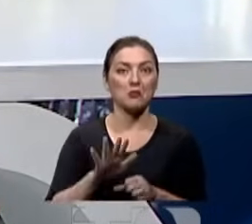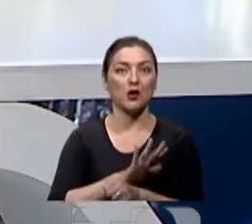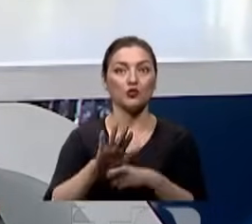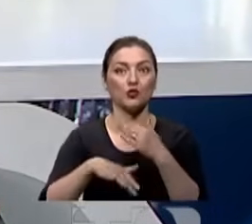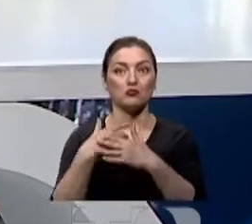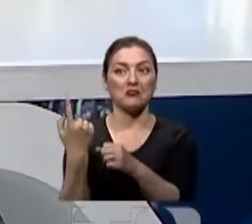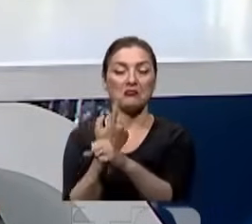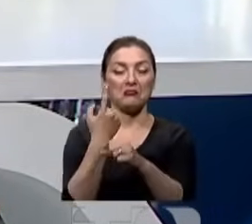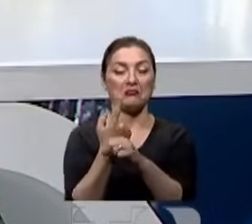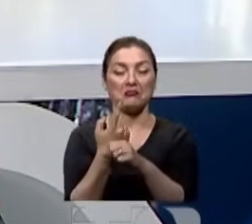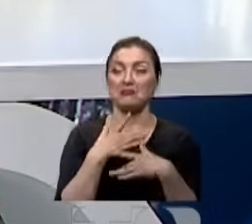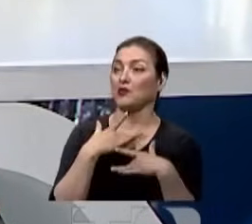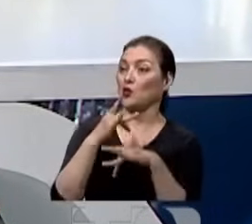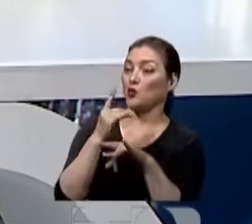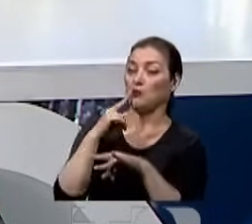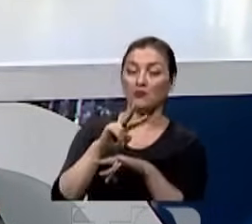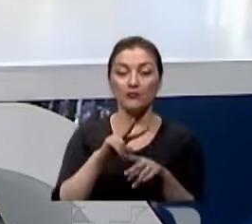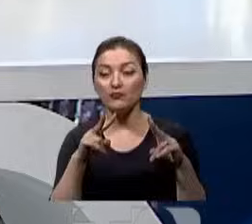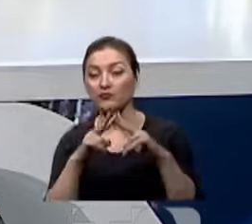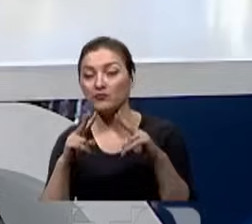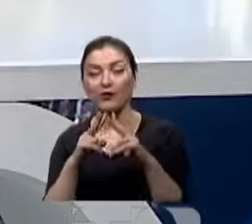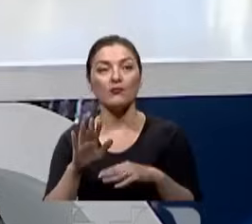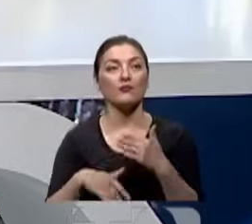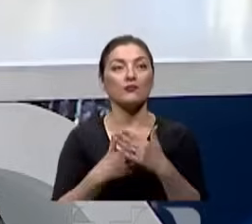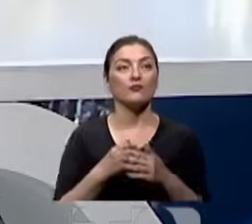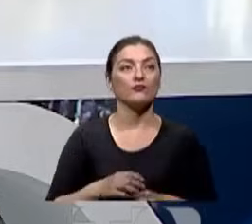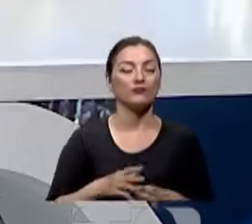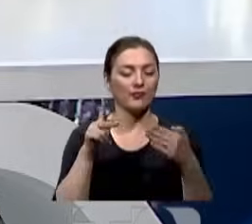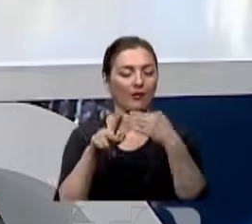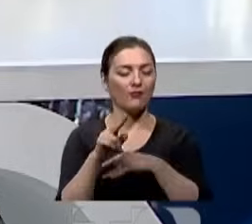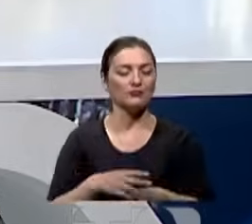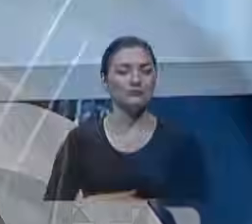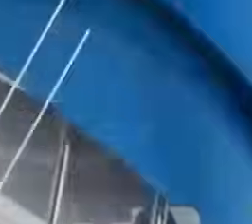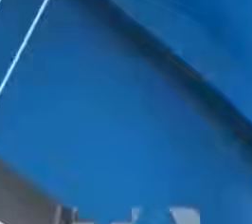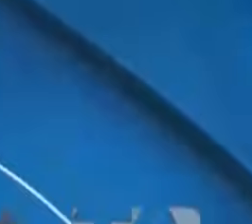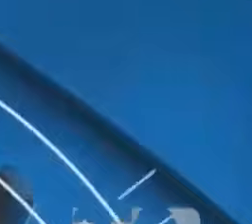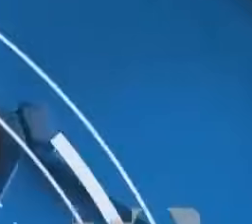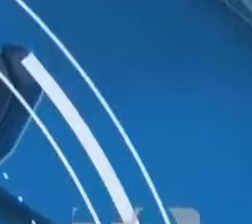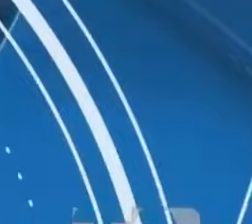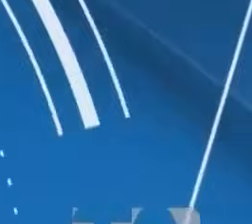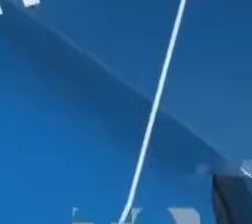y demás. Nos encantó poder conocer un poco más a profundidad. Vamos a una pausa y ya volvemos.